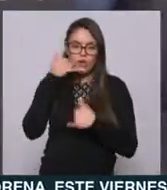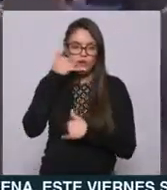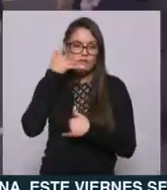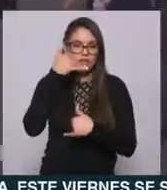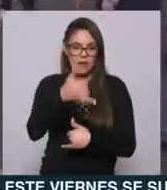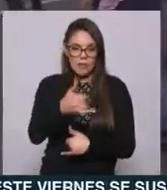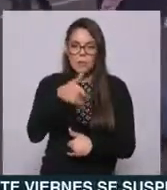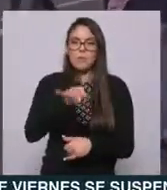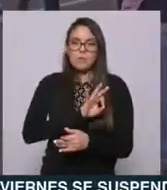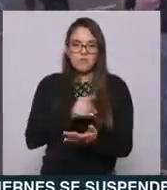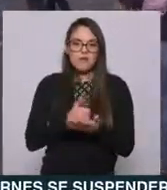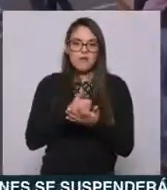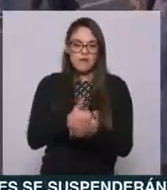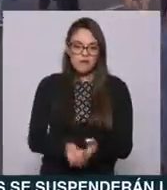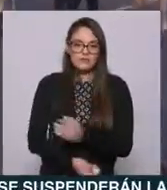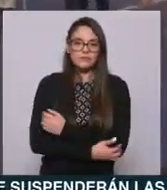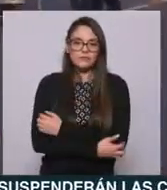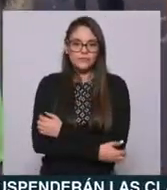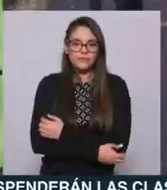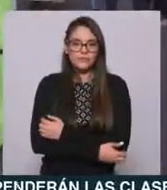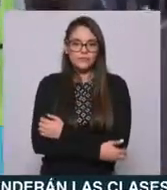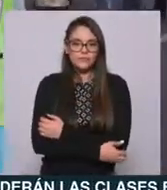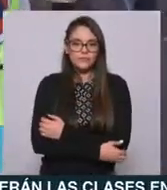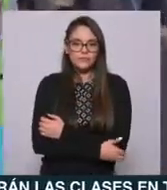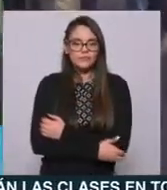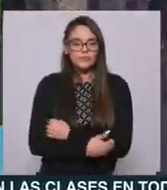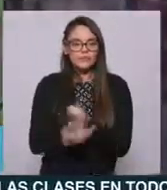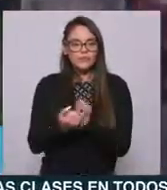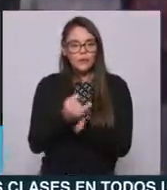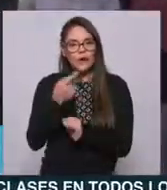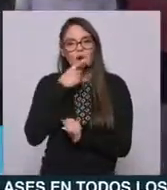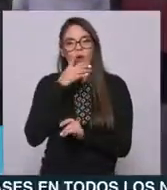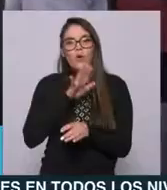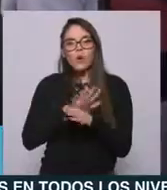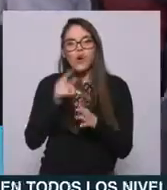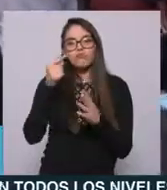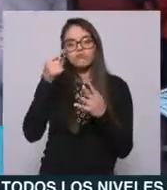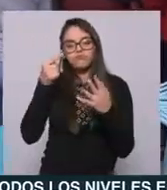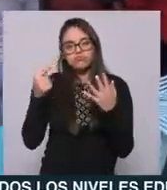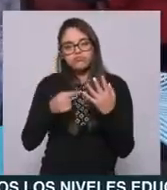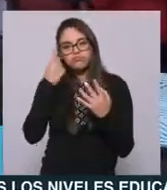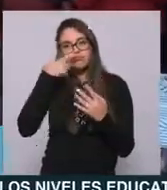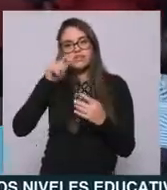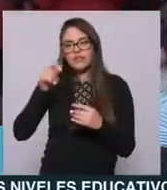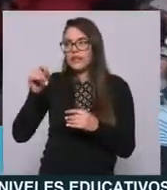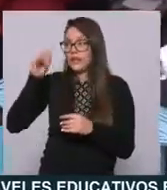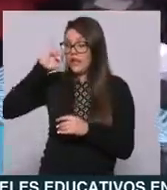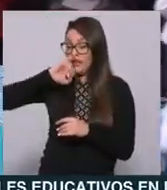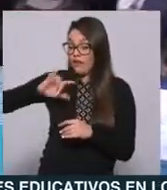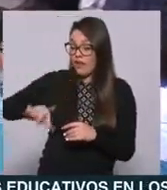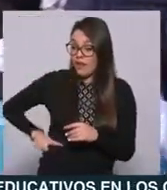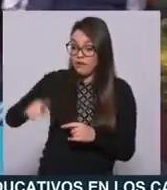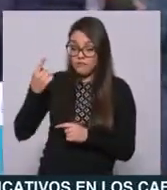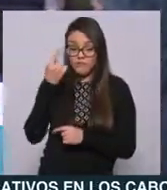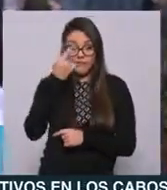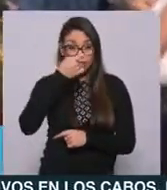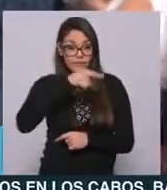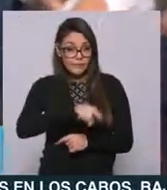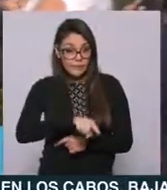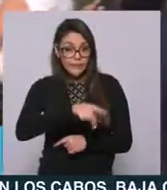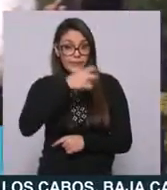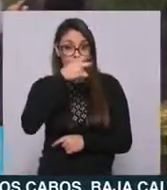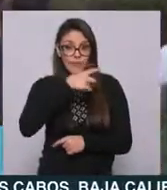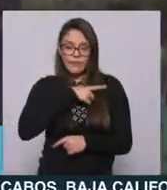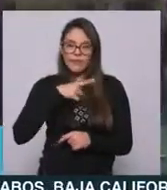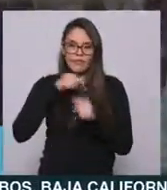a este tema, y tomando de acuerdo las instrucciones directas de de la jefa de gobierno, la doctora Claudia Sheinbaum, de